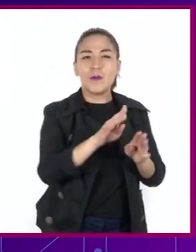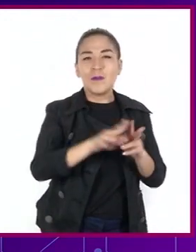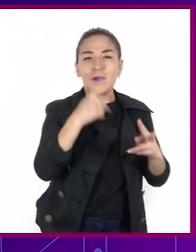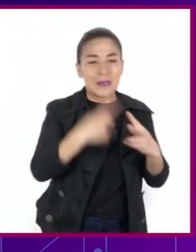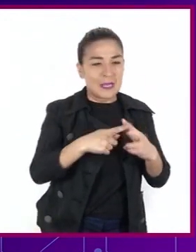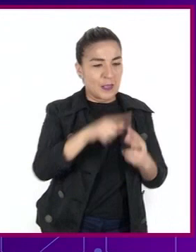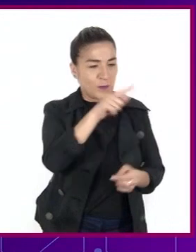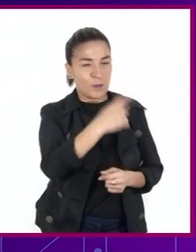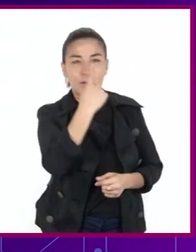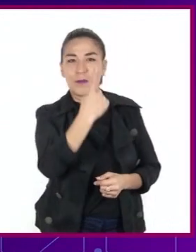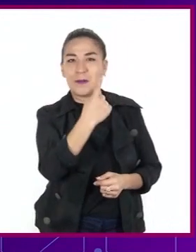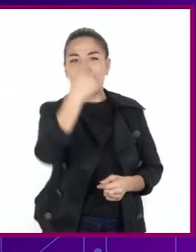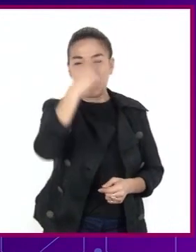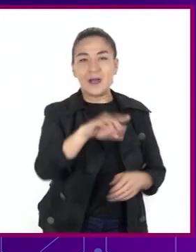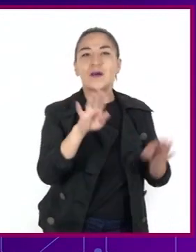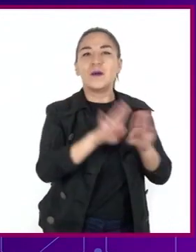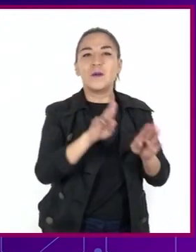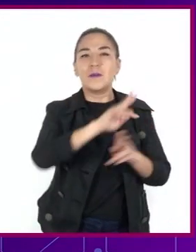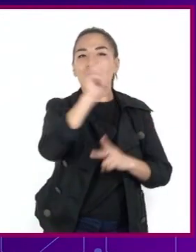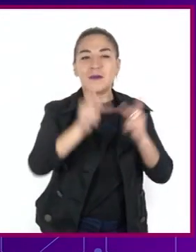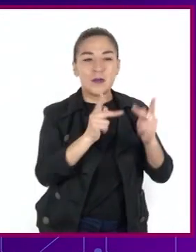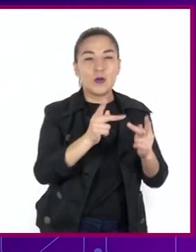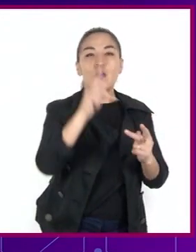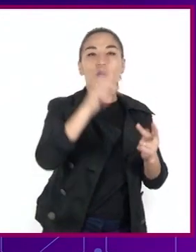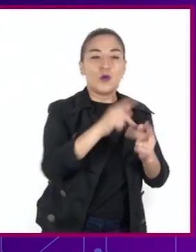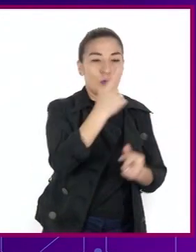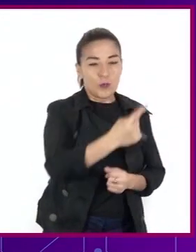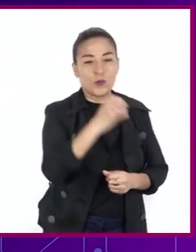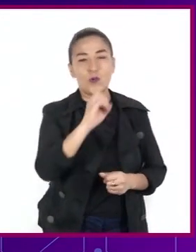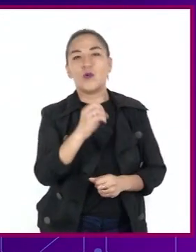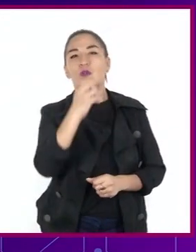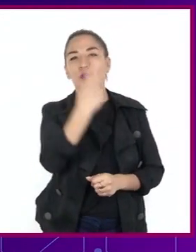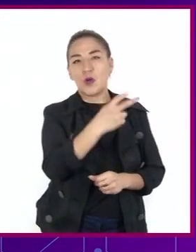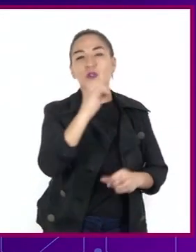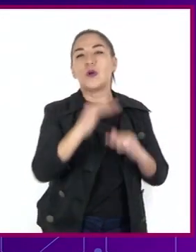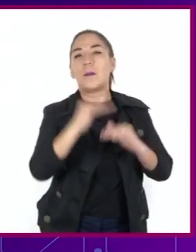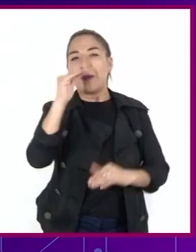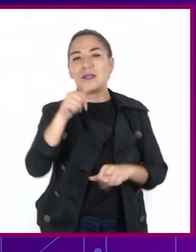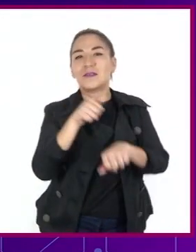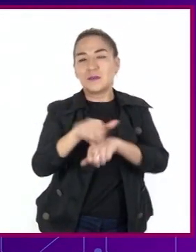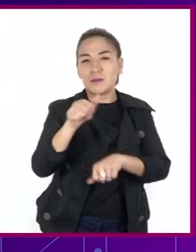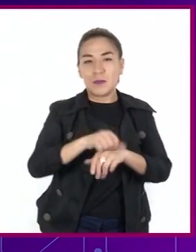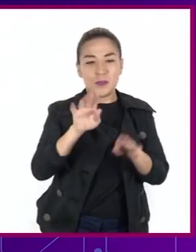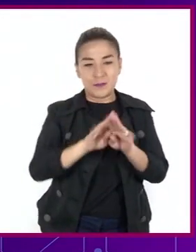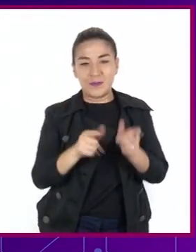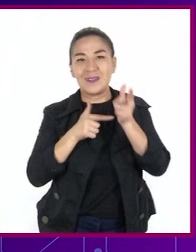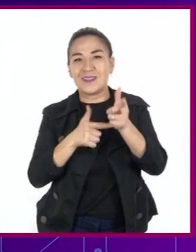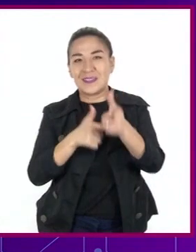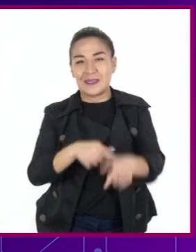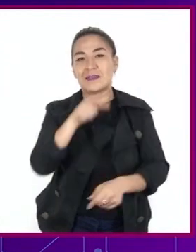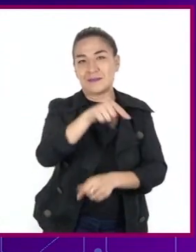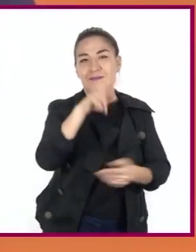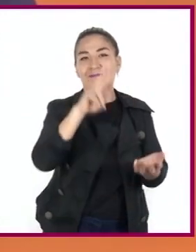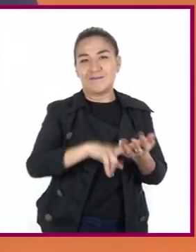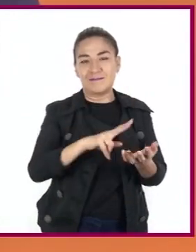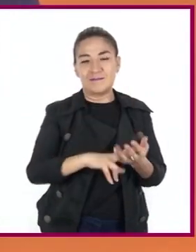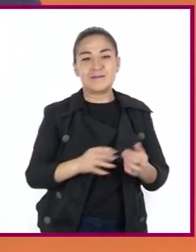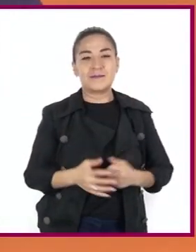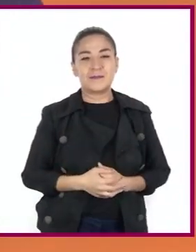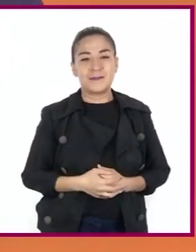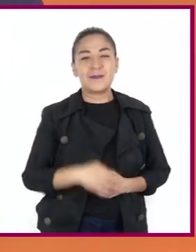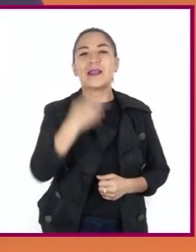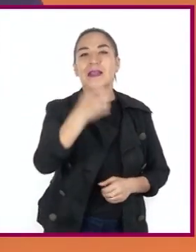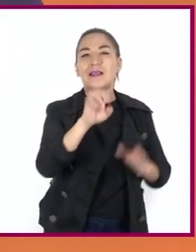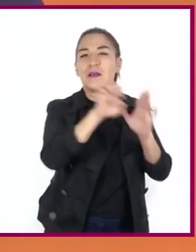solo término para comprobar si dos o más expresiones algebraicas que generan una sucesión son equivalentes. Con